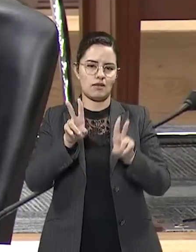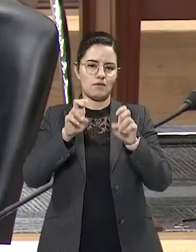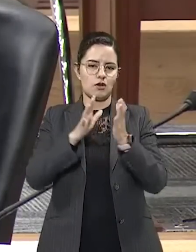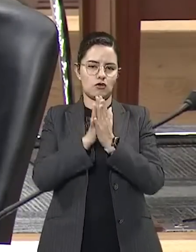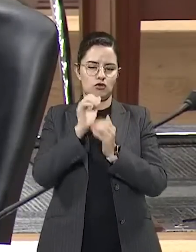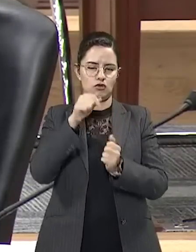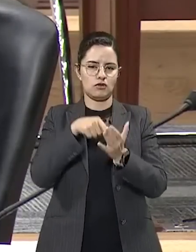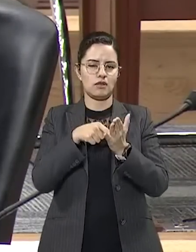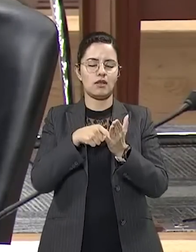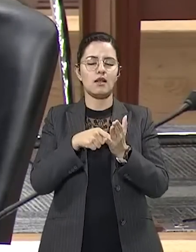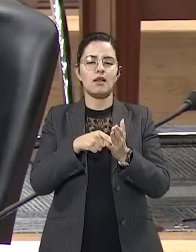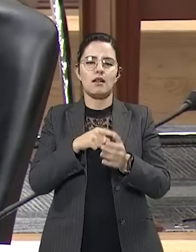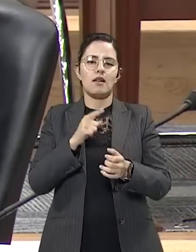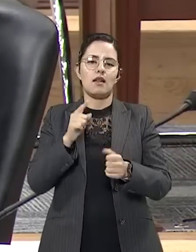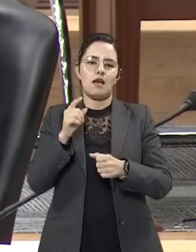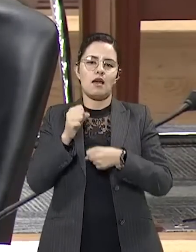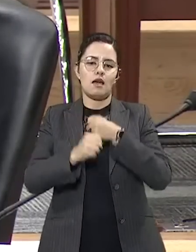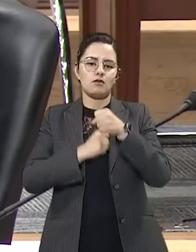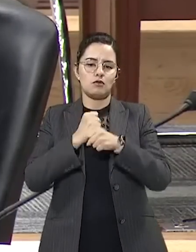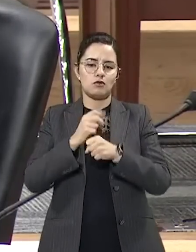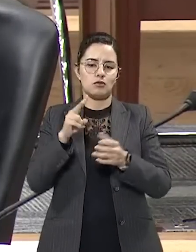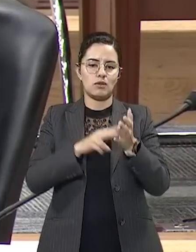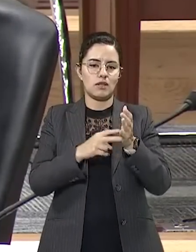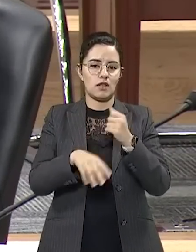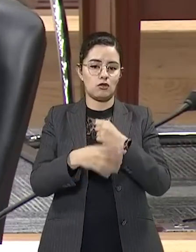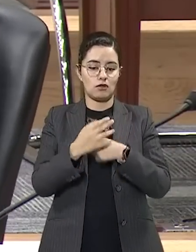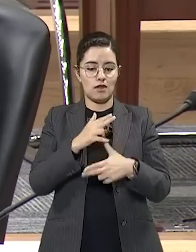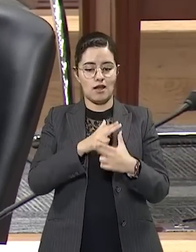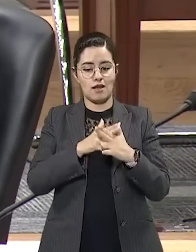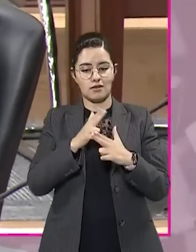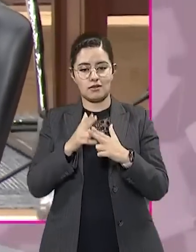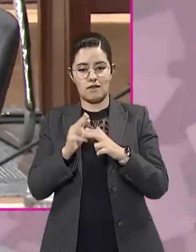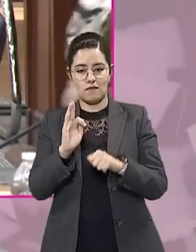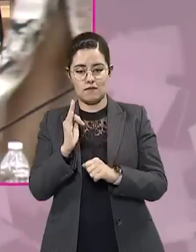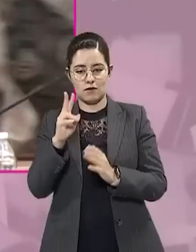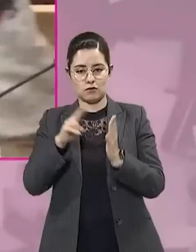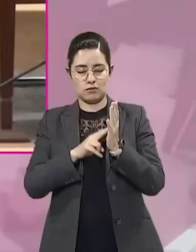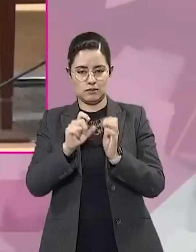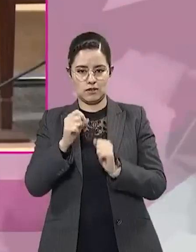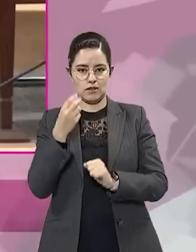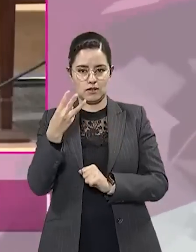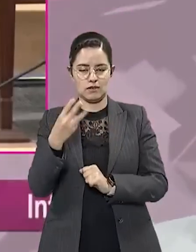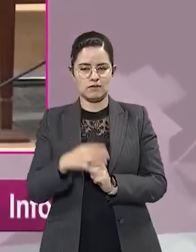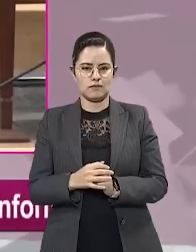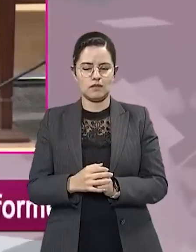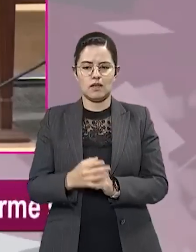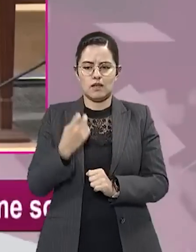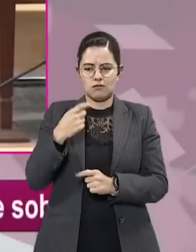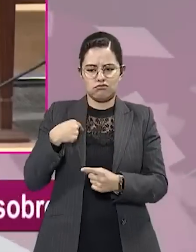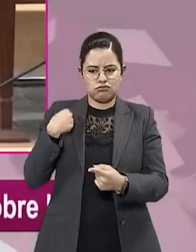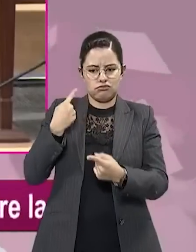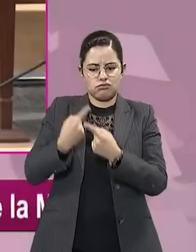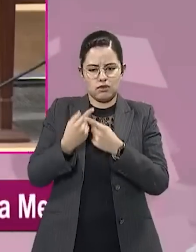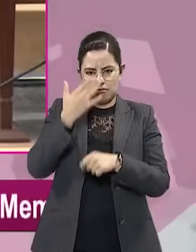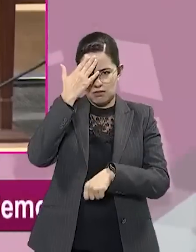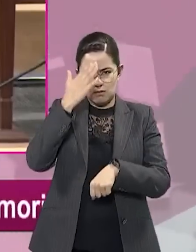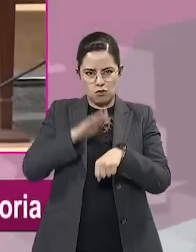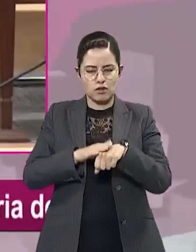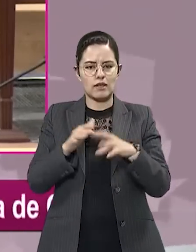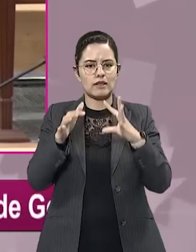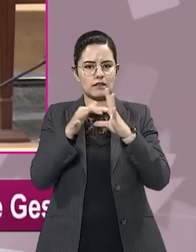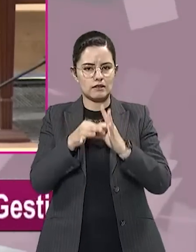aquel año y con corte a febrero de este en dicha memoria además se deja constancia de las decisiones